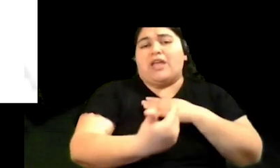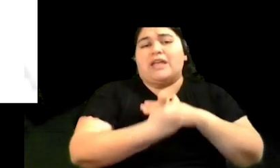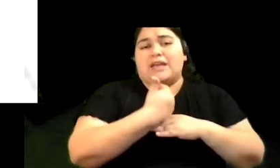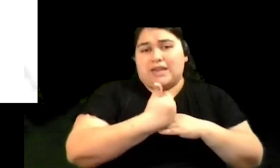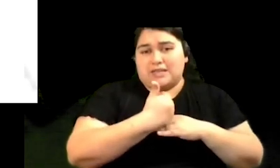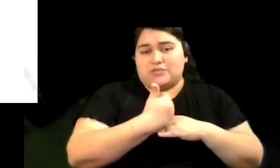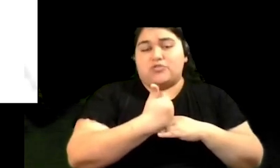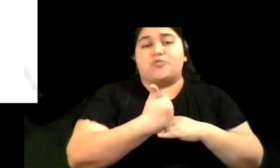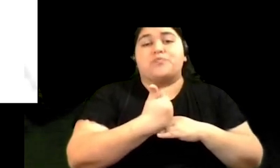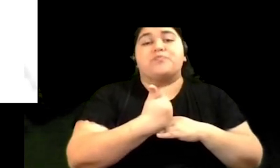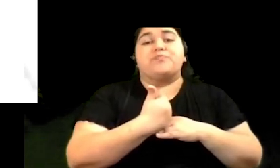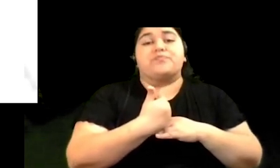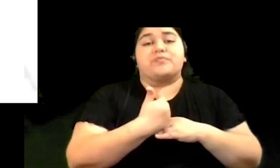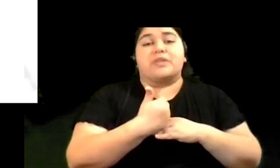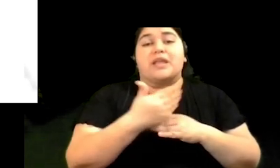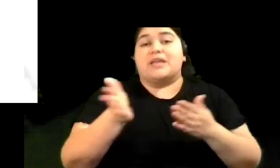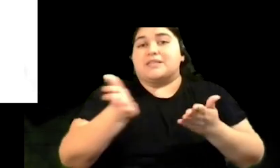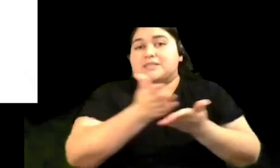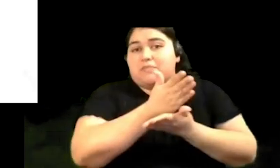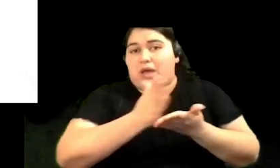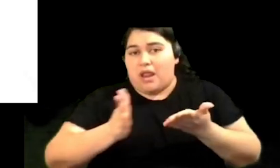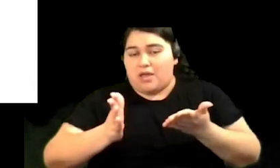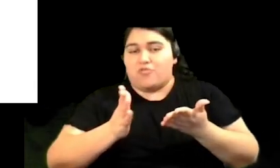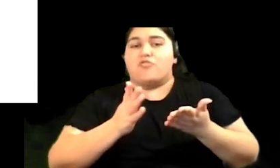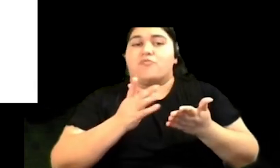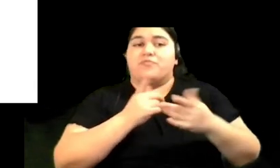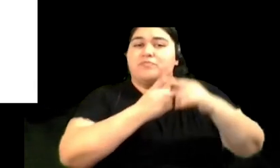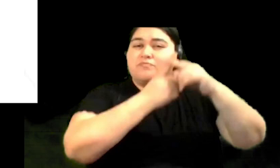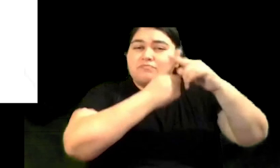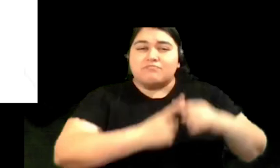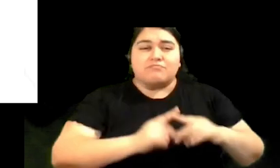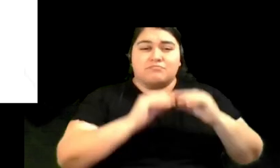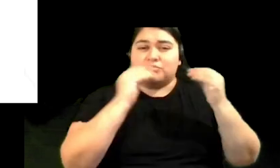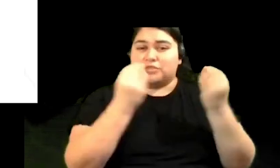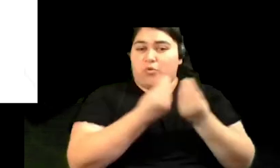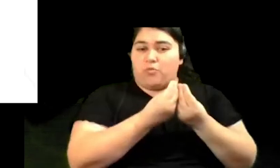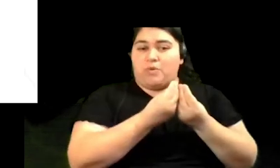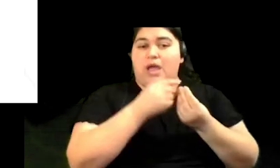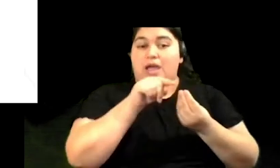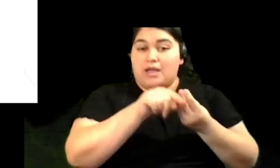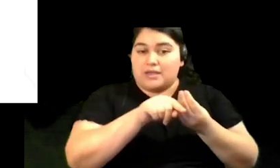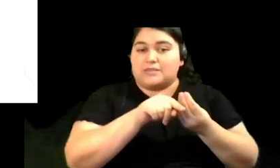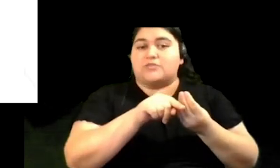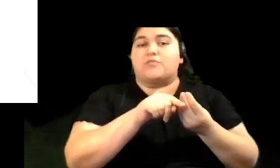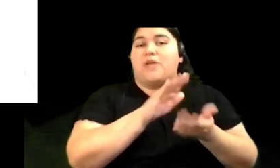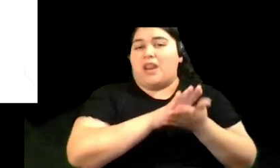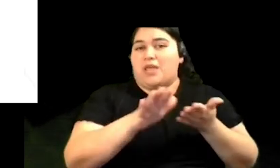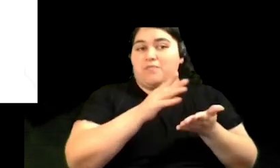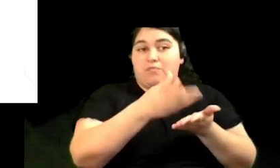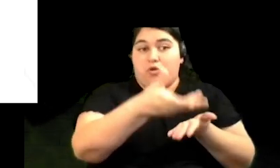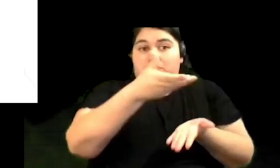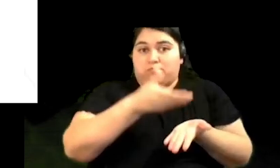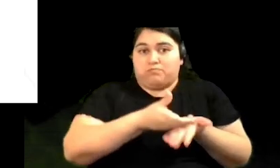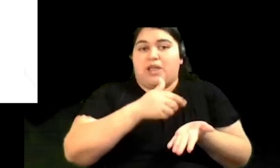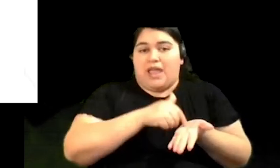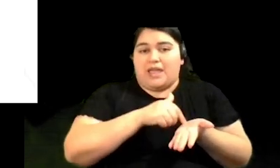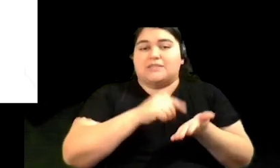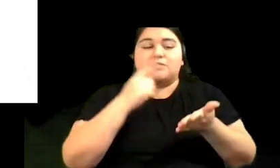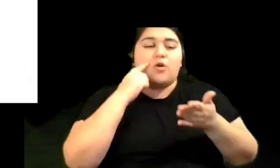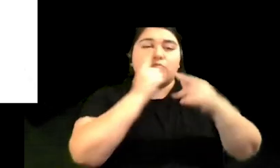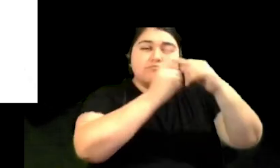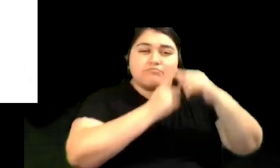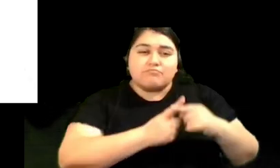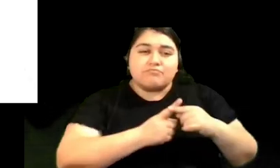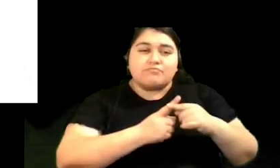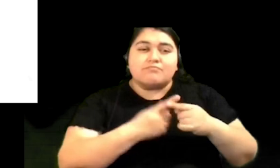alcanzado o grabado, se suma, tiene que conformar la base para definir si tengo